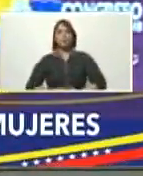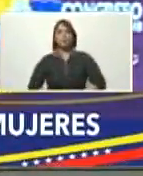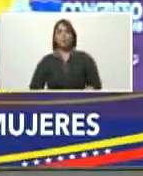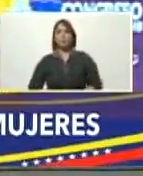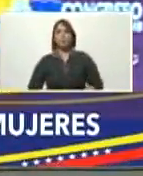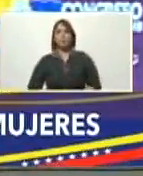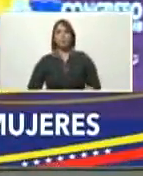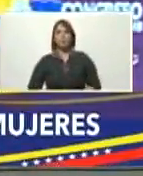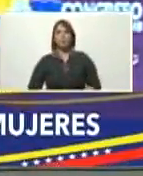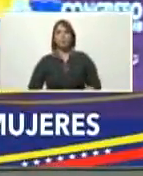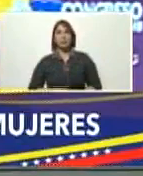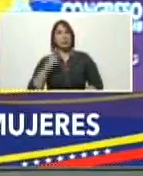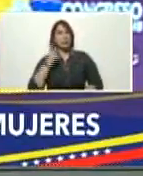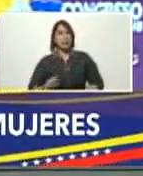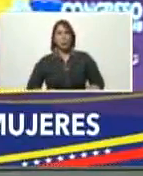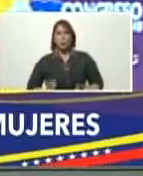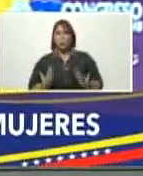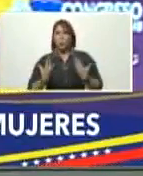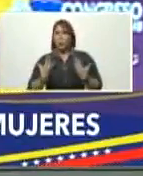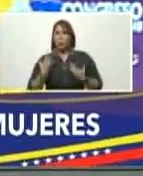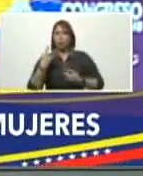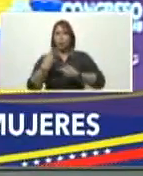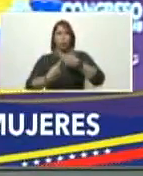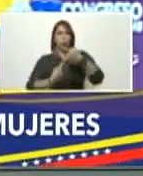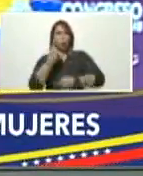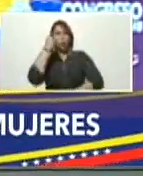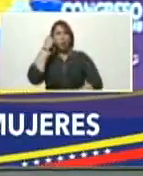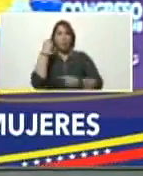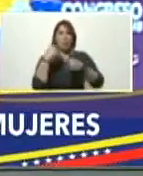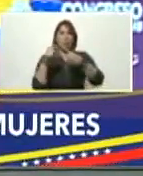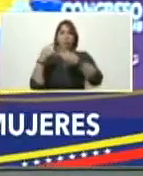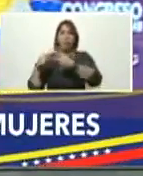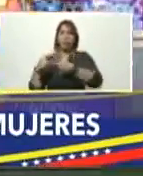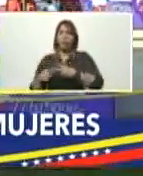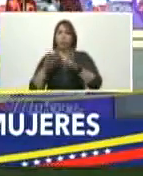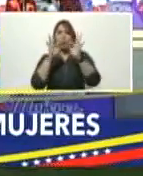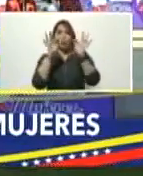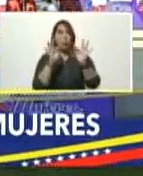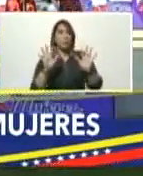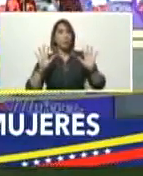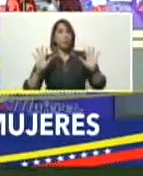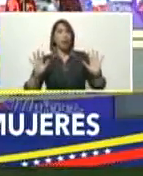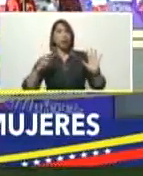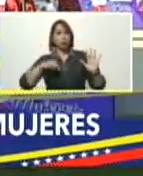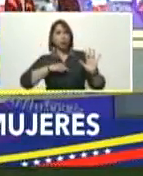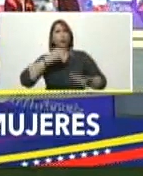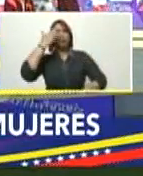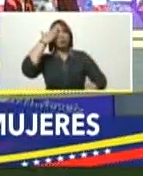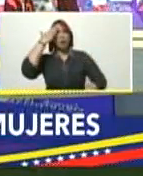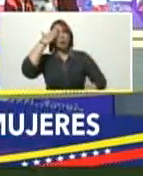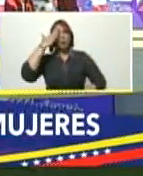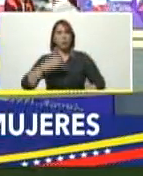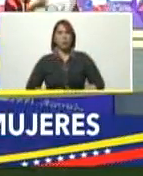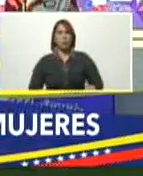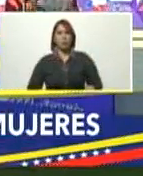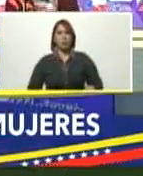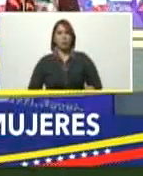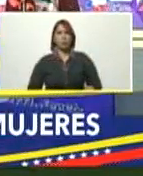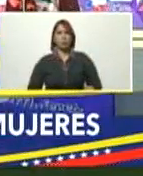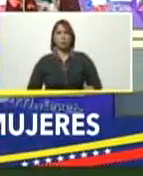Y eso tiene que expresarse todos los días de diversas maneras. Lo sabemos. ¿Quién